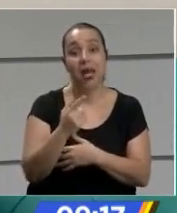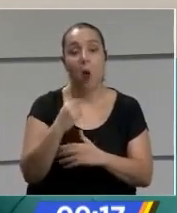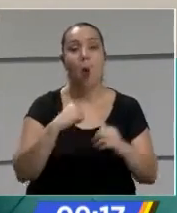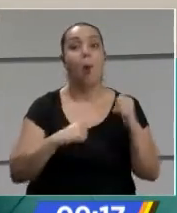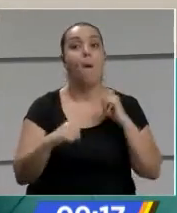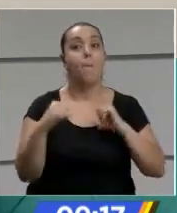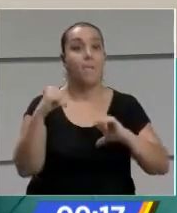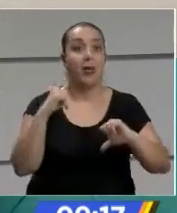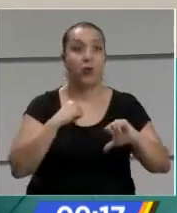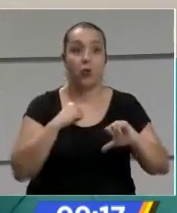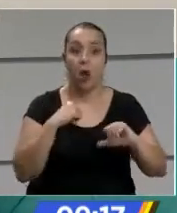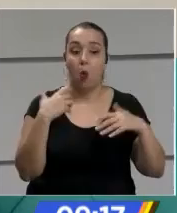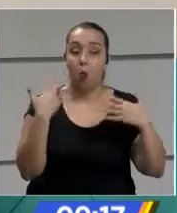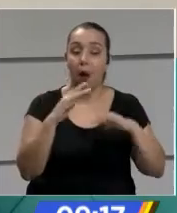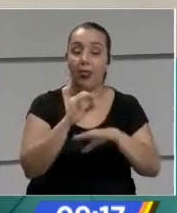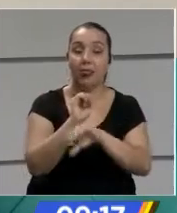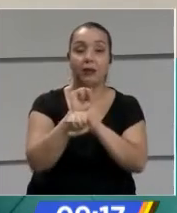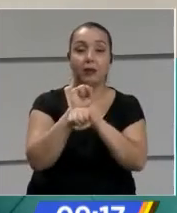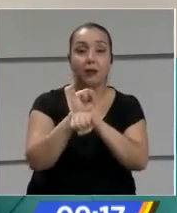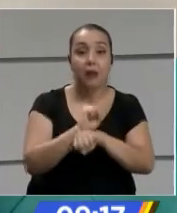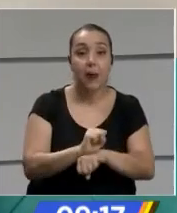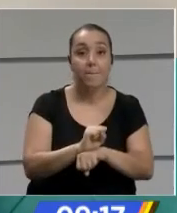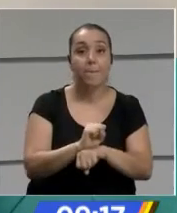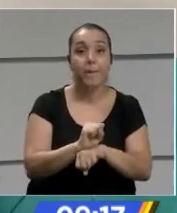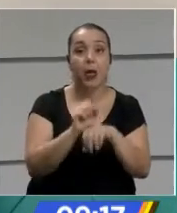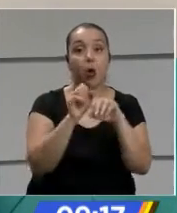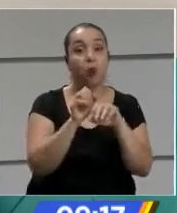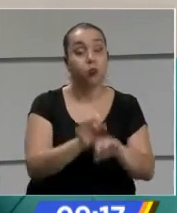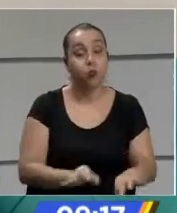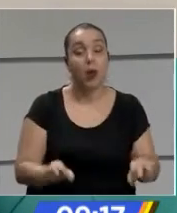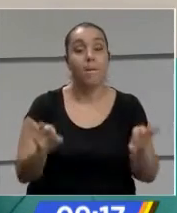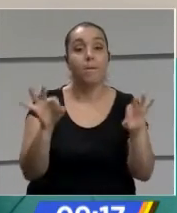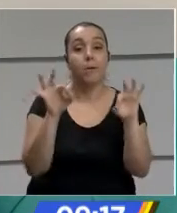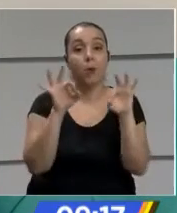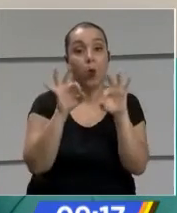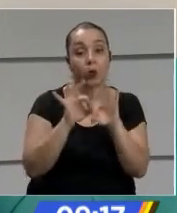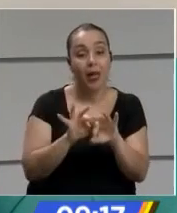típico, infaltable de todo lo que es la literatura